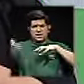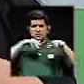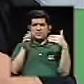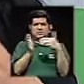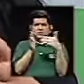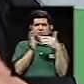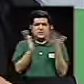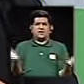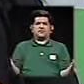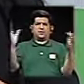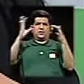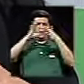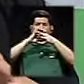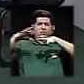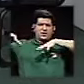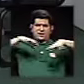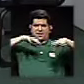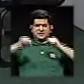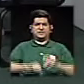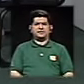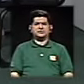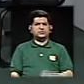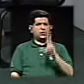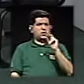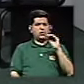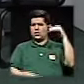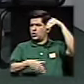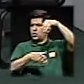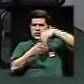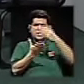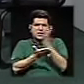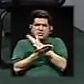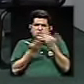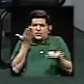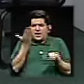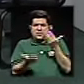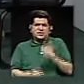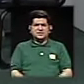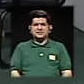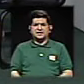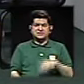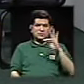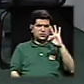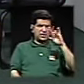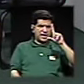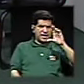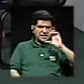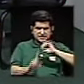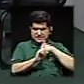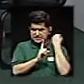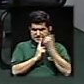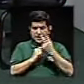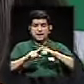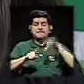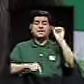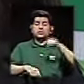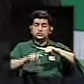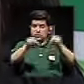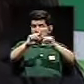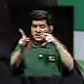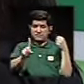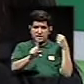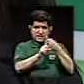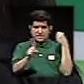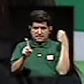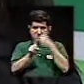vez más a unir a reactivar y tal vez no enmarcado dentro de algo tal como el tratado de libre comercio Pero dentro de los distintos impactos